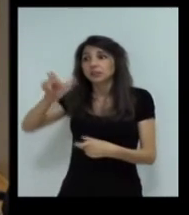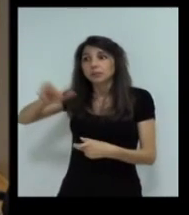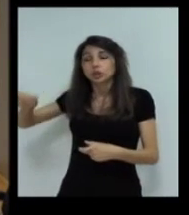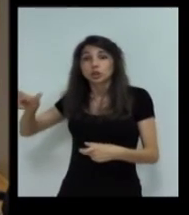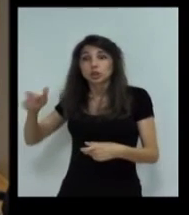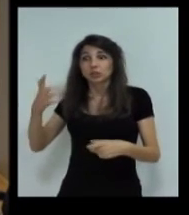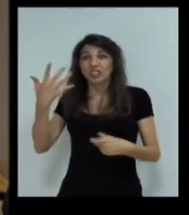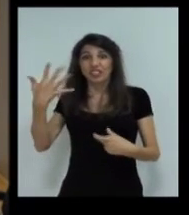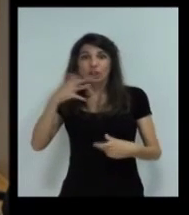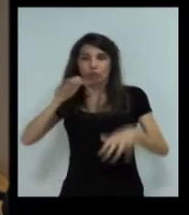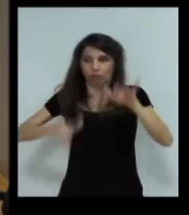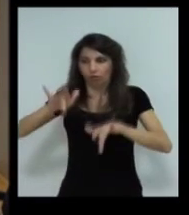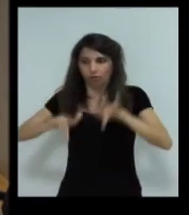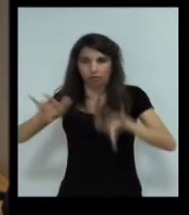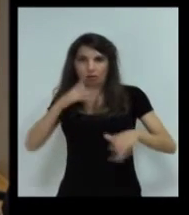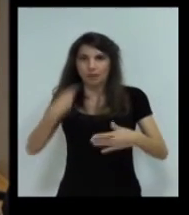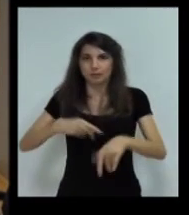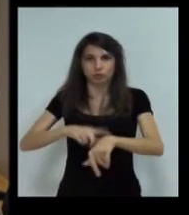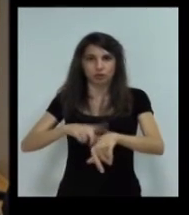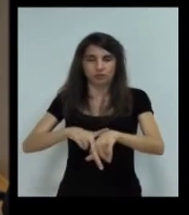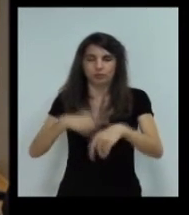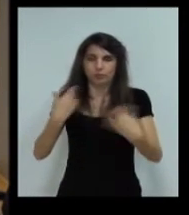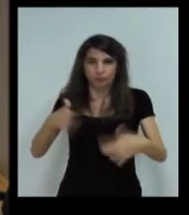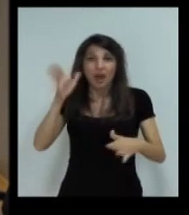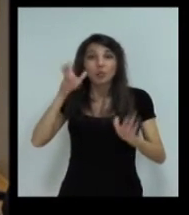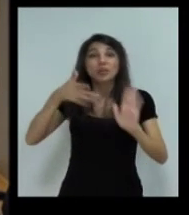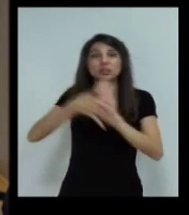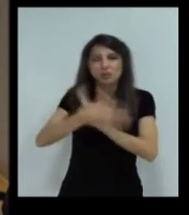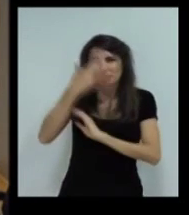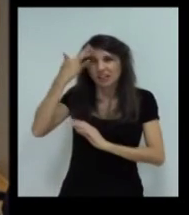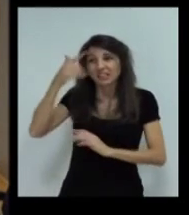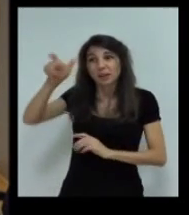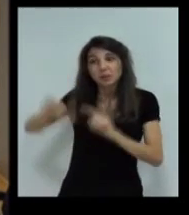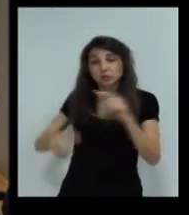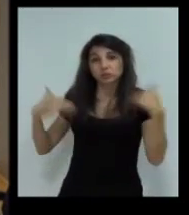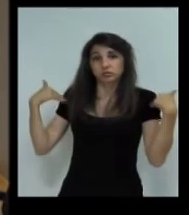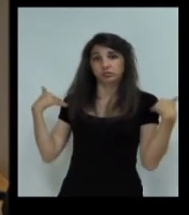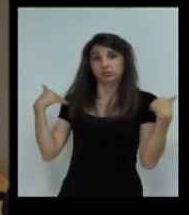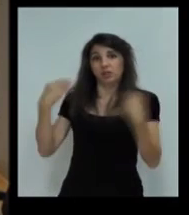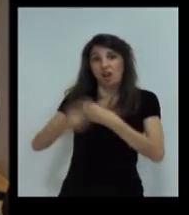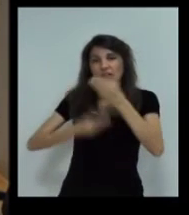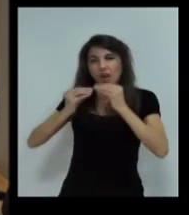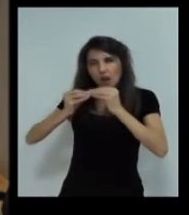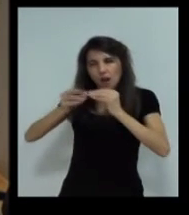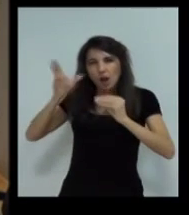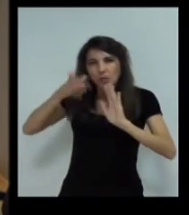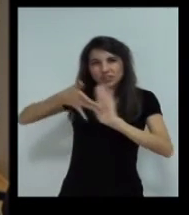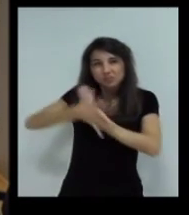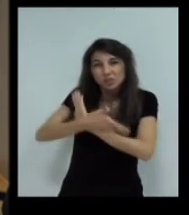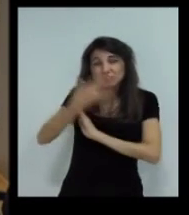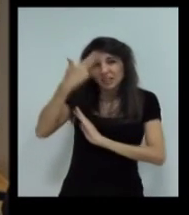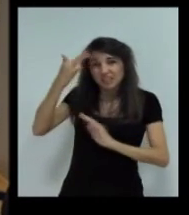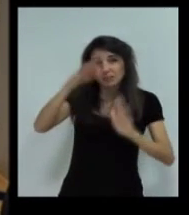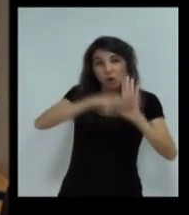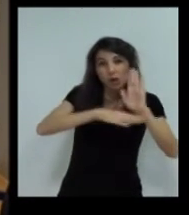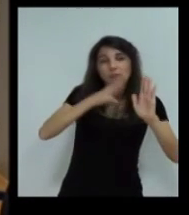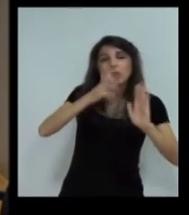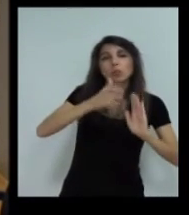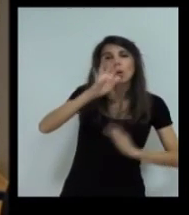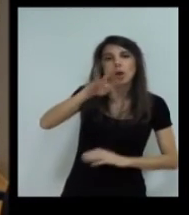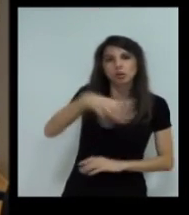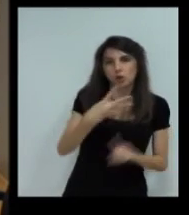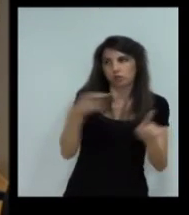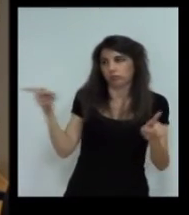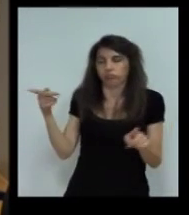fue audiodescripción. Imagínate la persona que estaba haciendo audiodescripción durante 4 horas que dura el programa, casi le